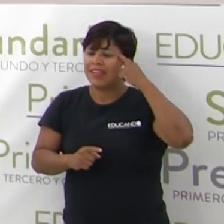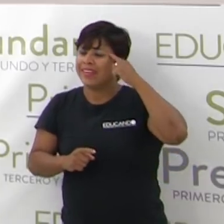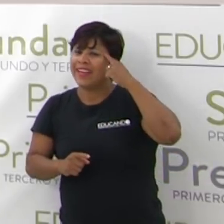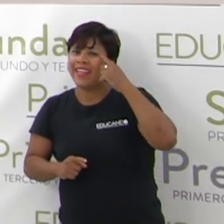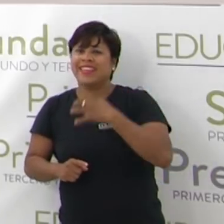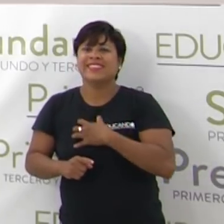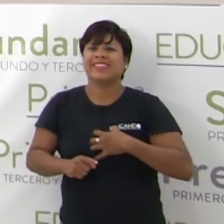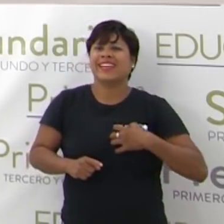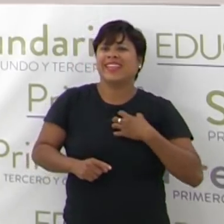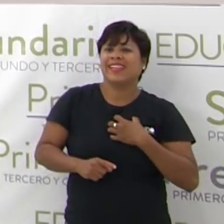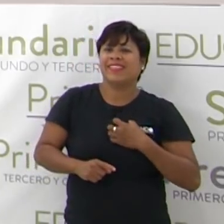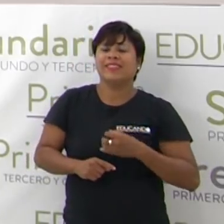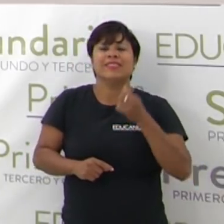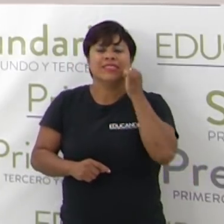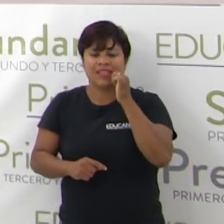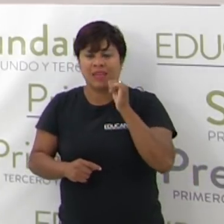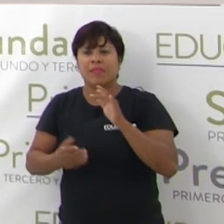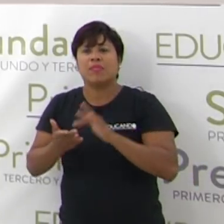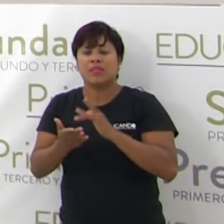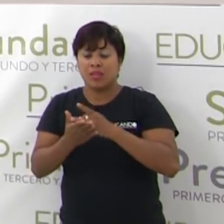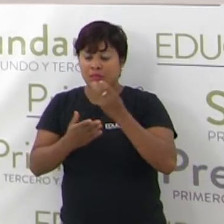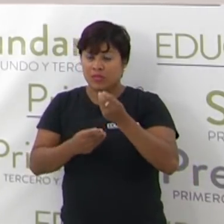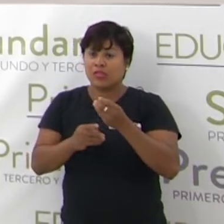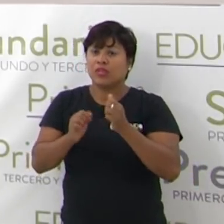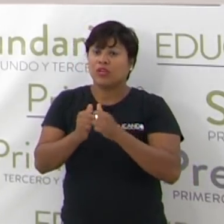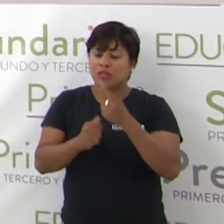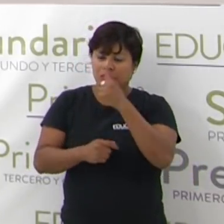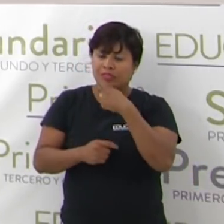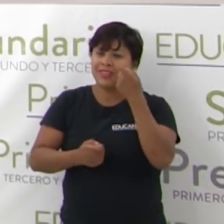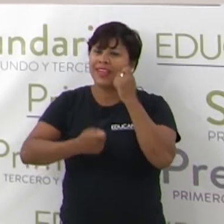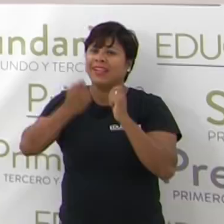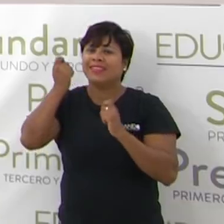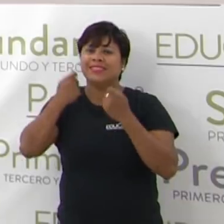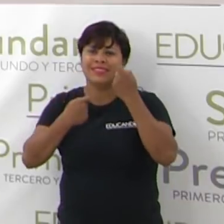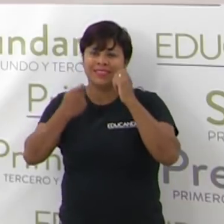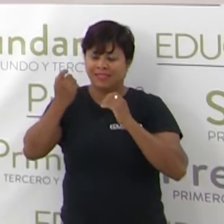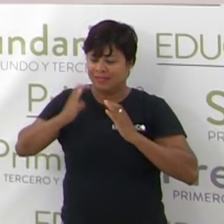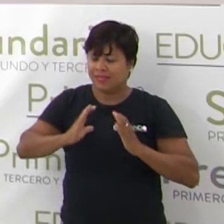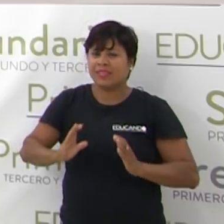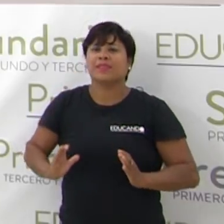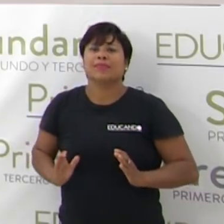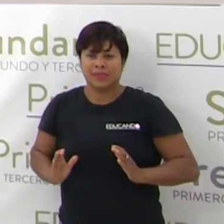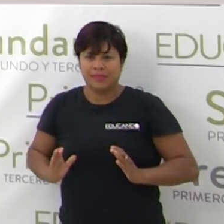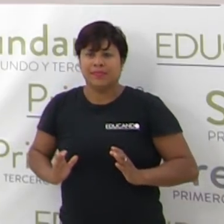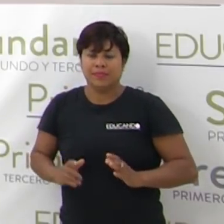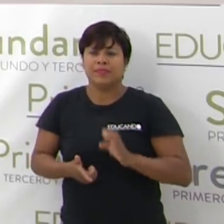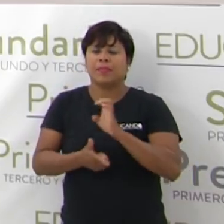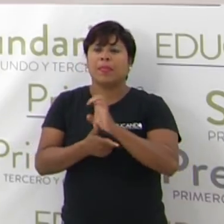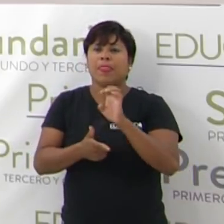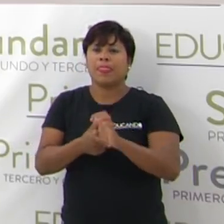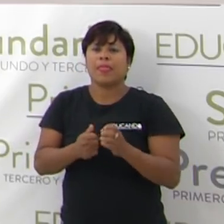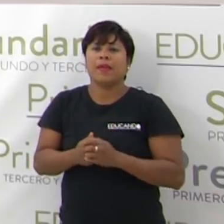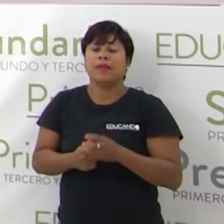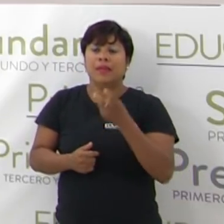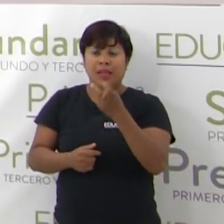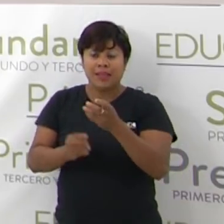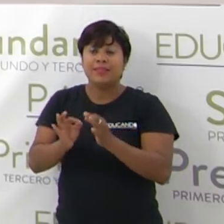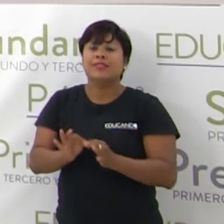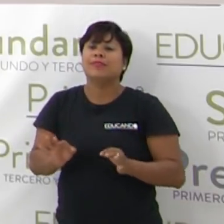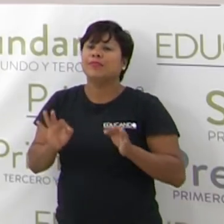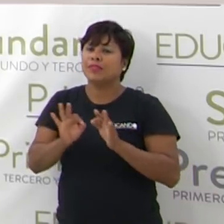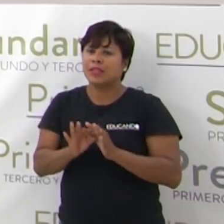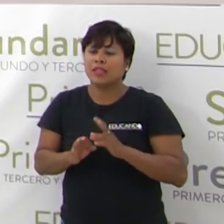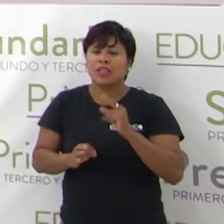contentos y apoyarnos mucho con la expresión corporal. Entonces, esto es muy importante.